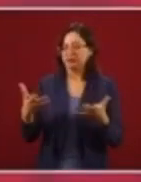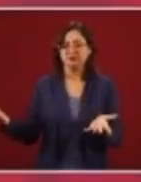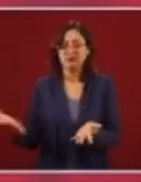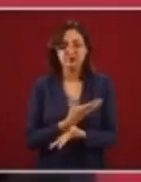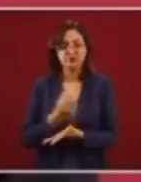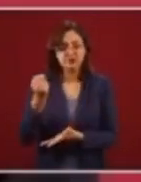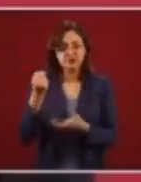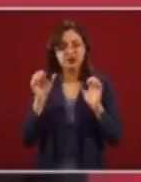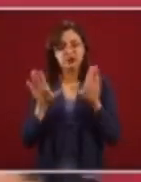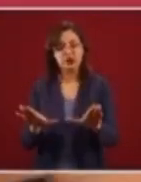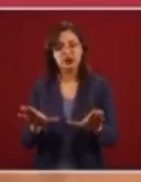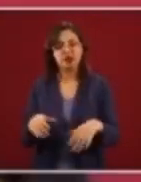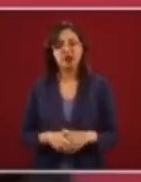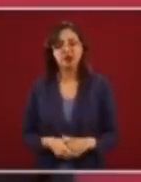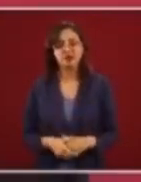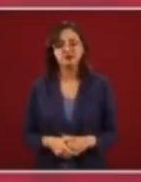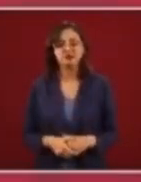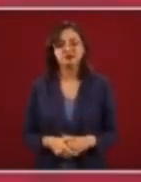se saque el premio